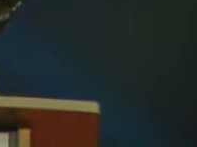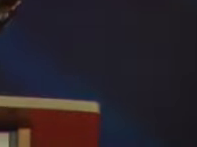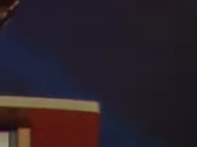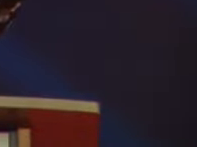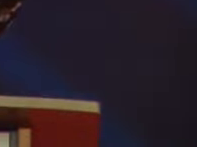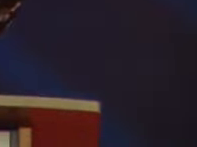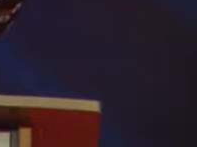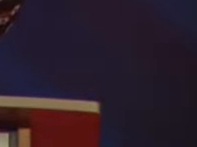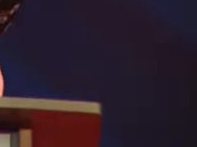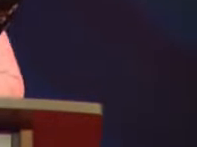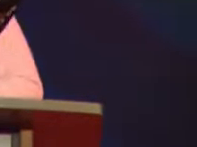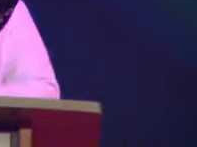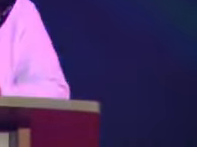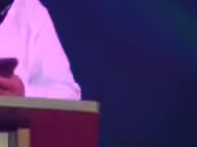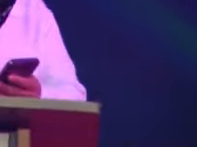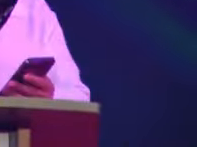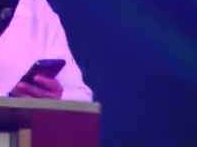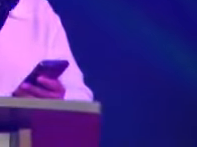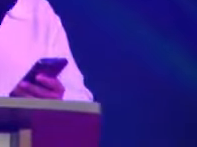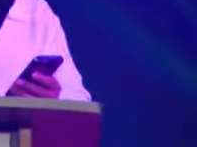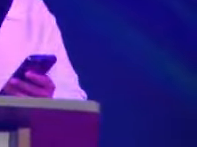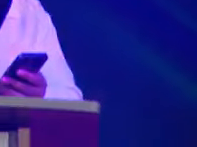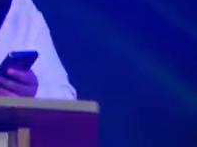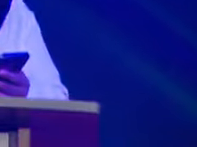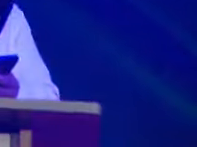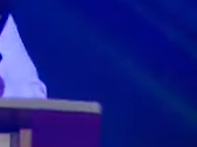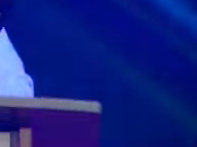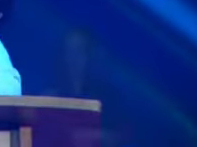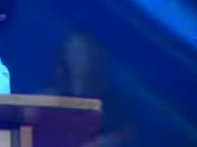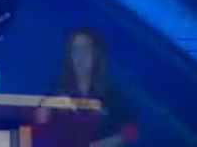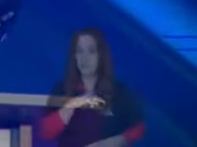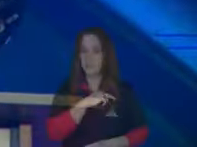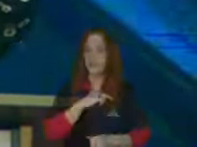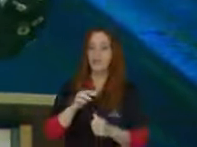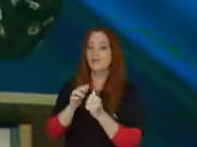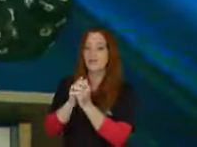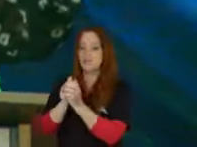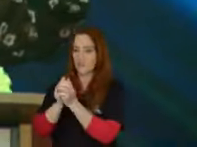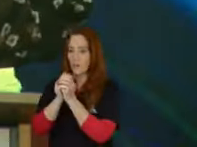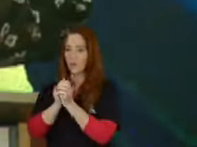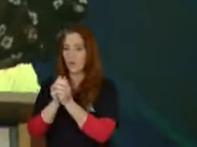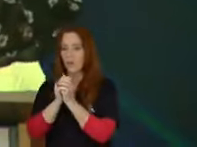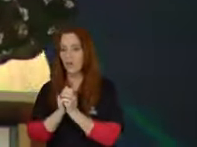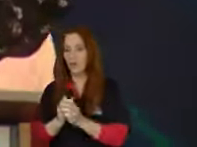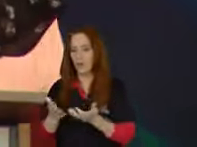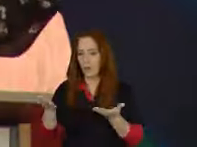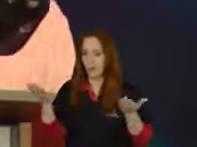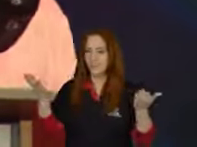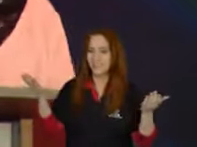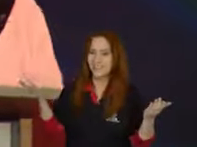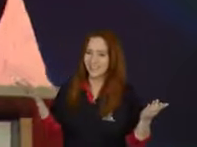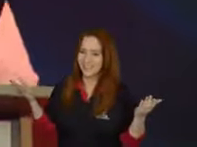Tu trono llenaremos con nuestra adoración.